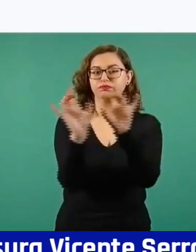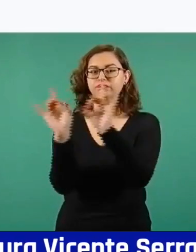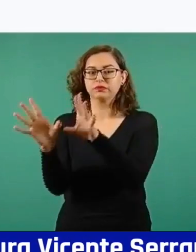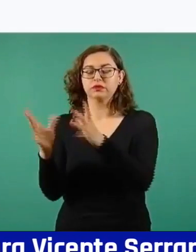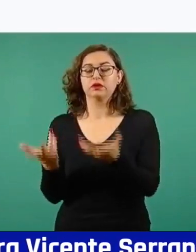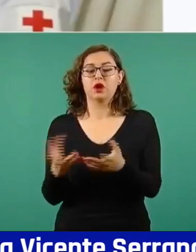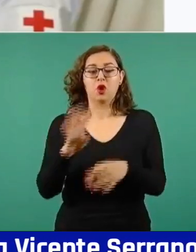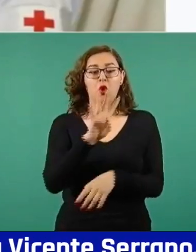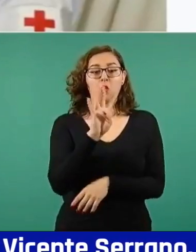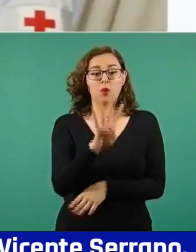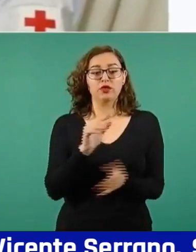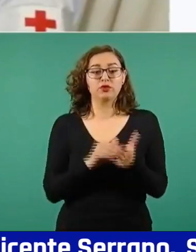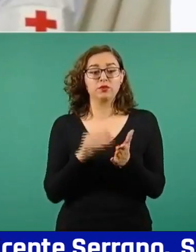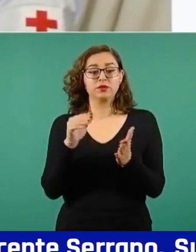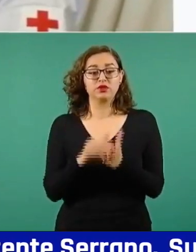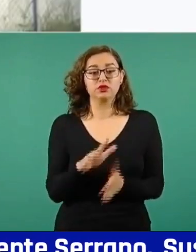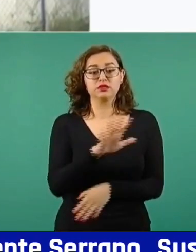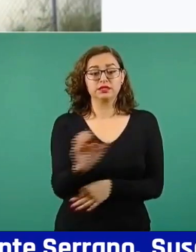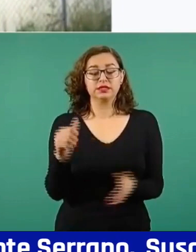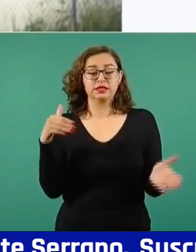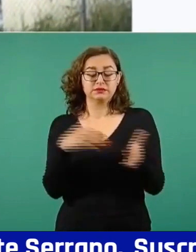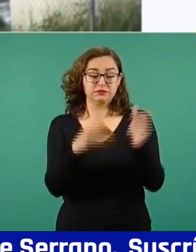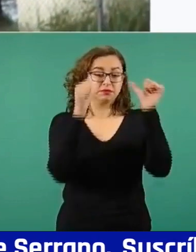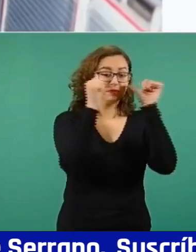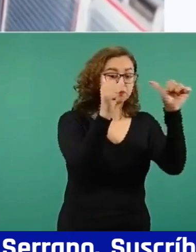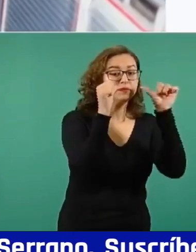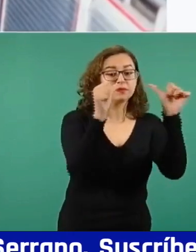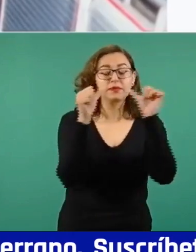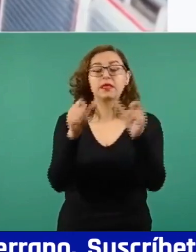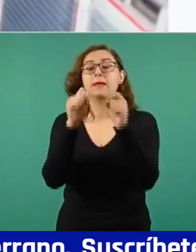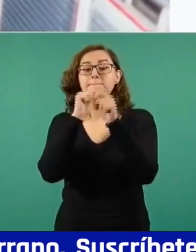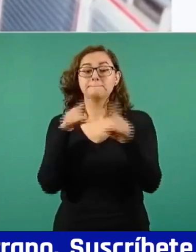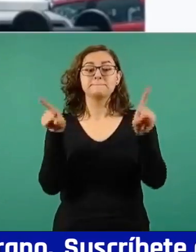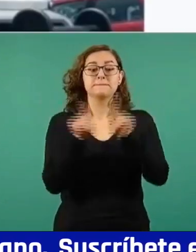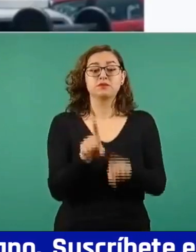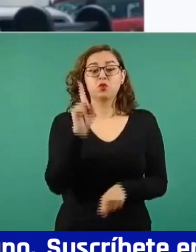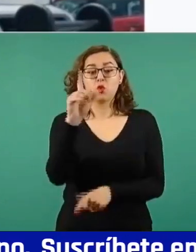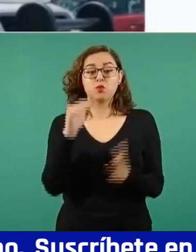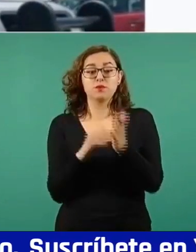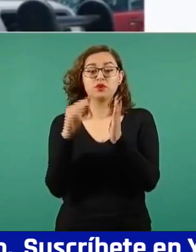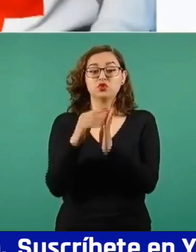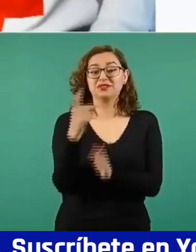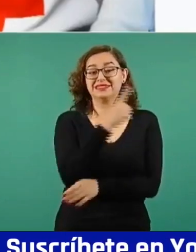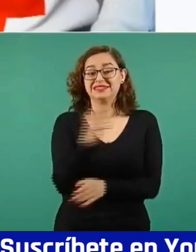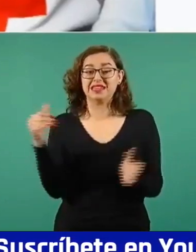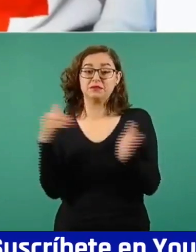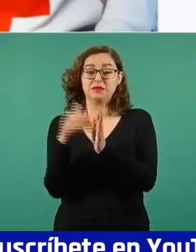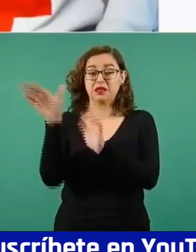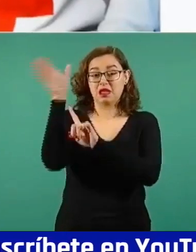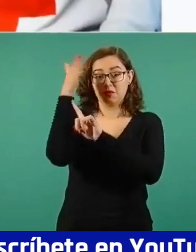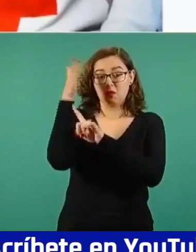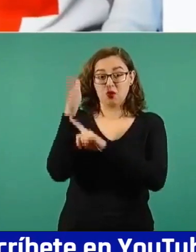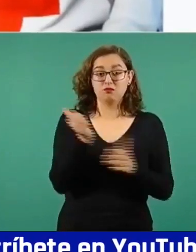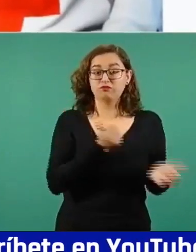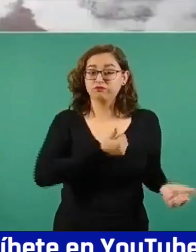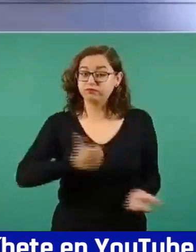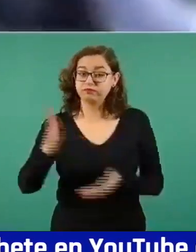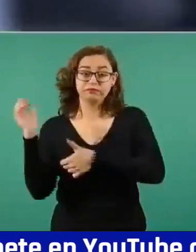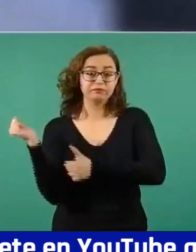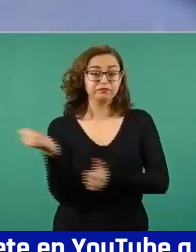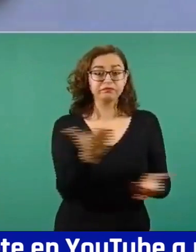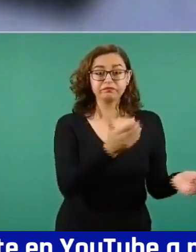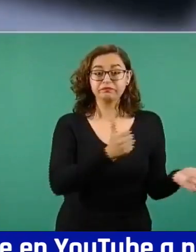4.500.000 atenciones médicas y más de 1.100.000 servicios de ambulancias totalmente gratuitos.